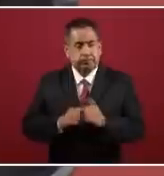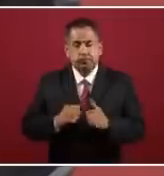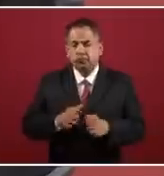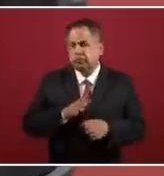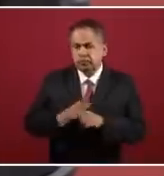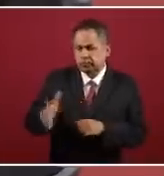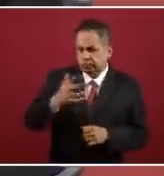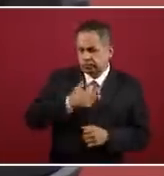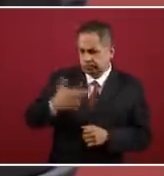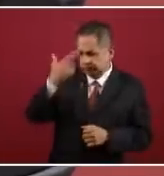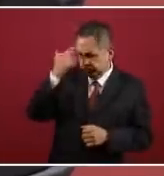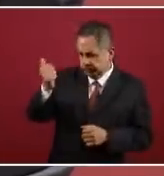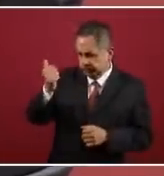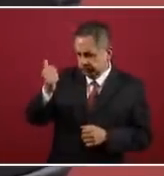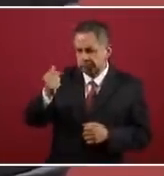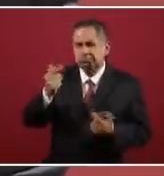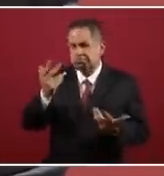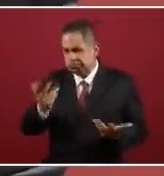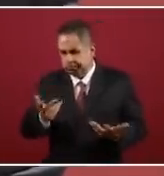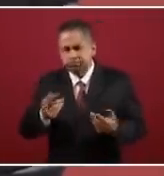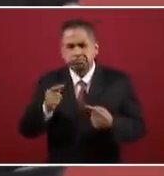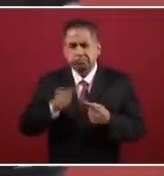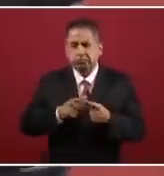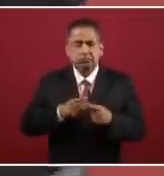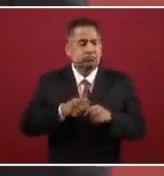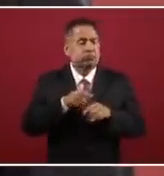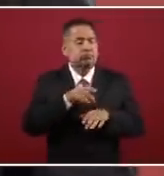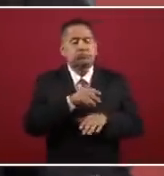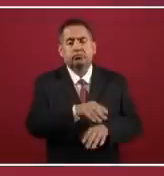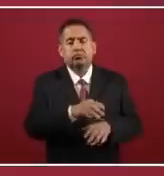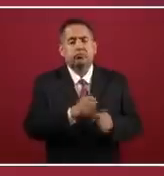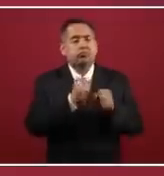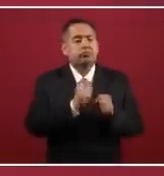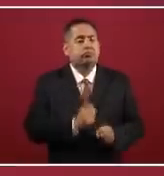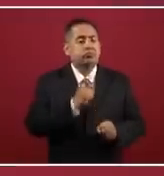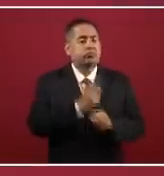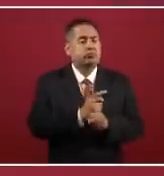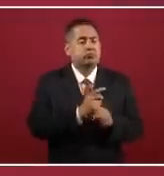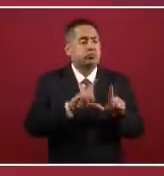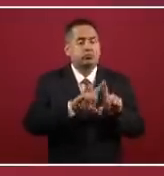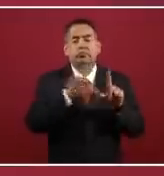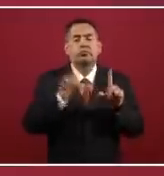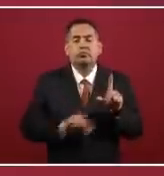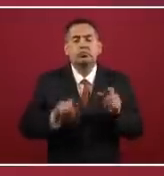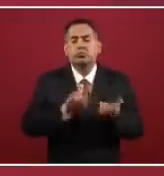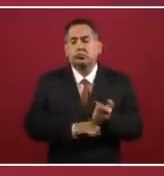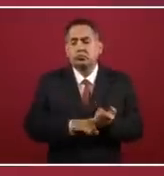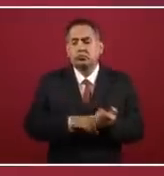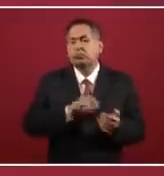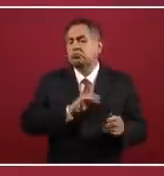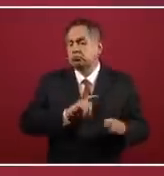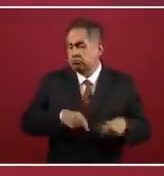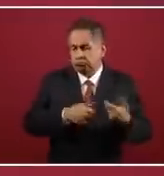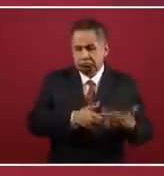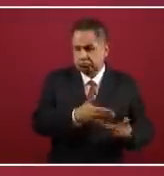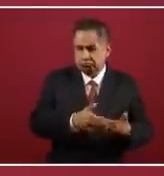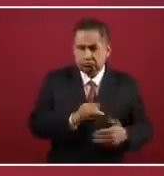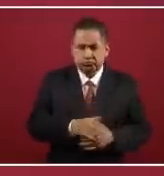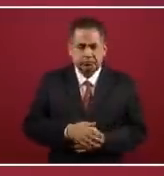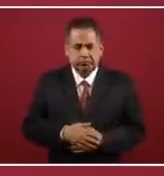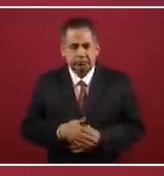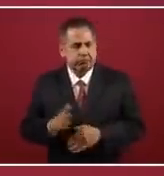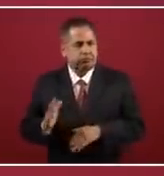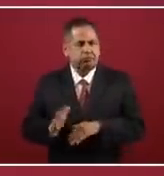argumento de que se trata de un asunto de seguridad nacional. ¿Por qué tomamos